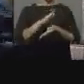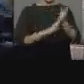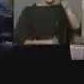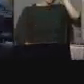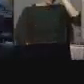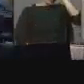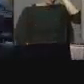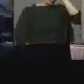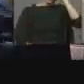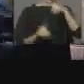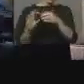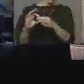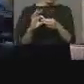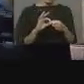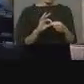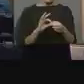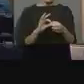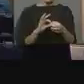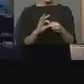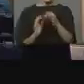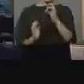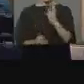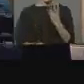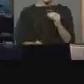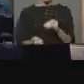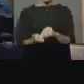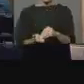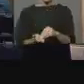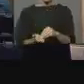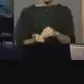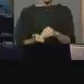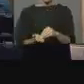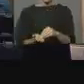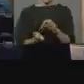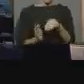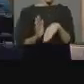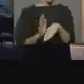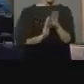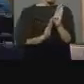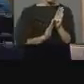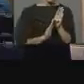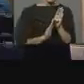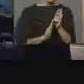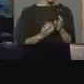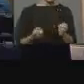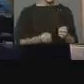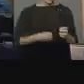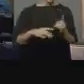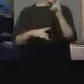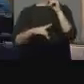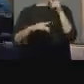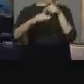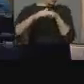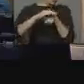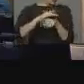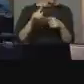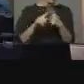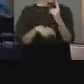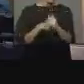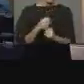hospitalarios por dicha causa hablan de 40.000, otras cifras incluso más altas, de abortos clandestinos